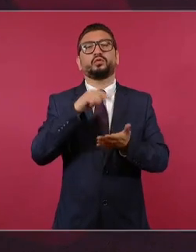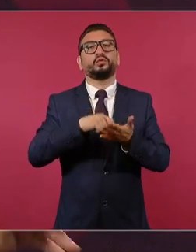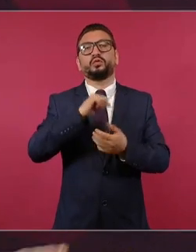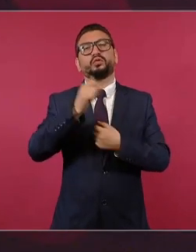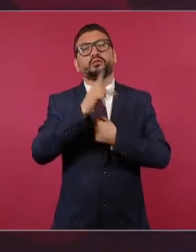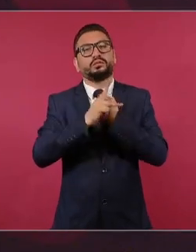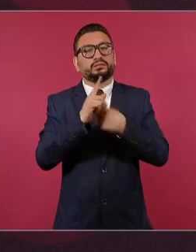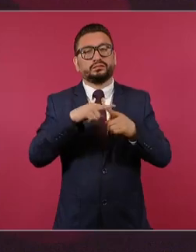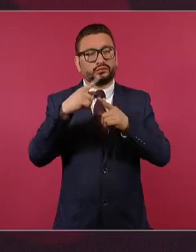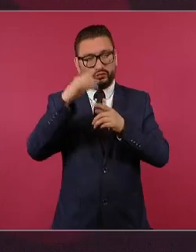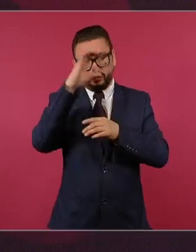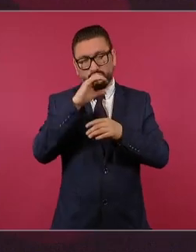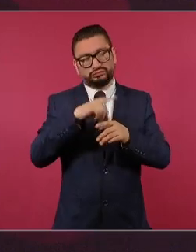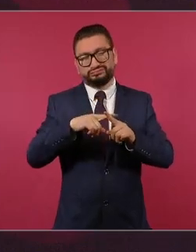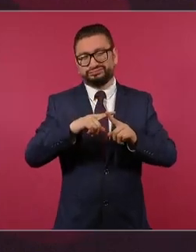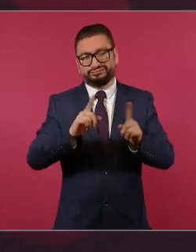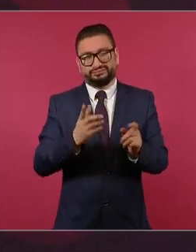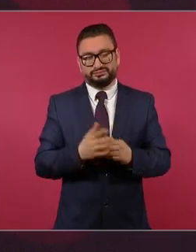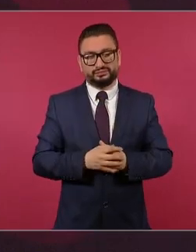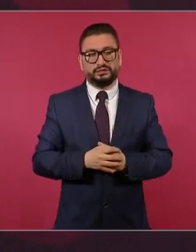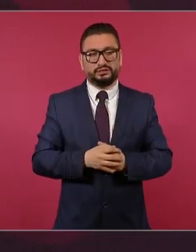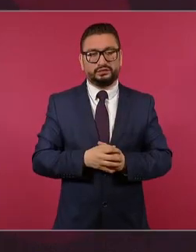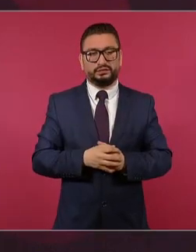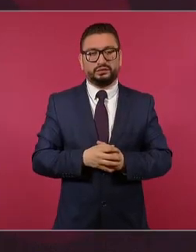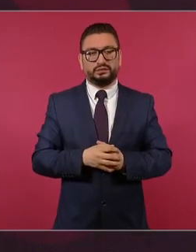Nada más que